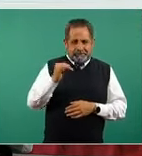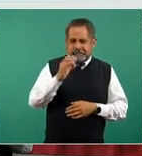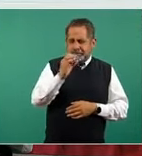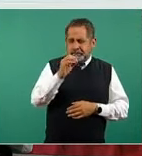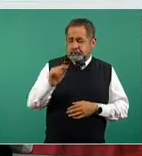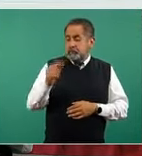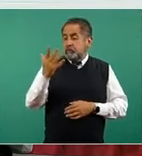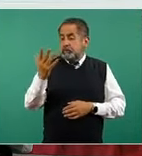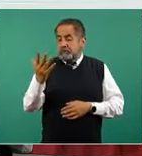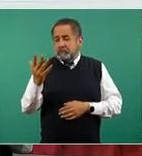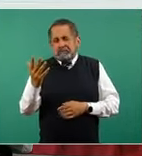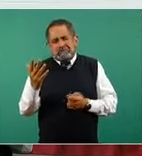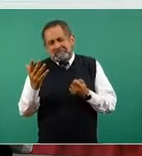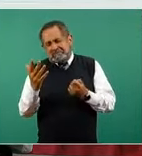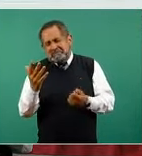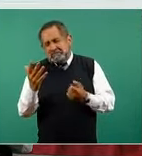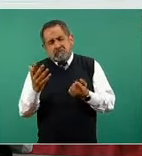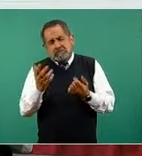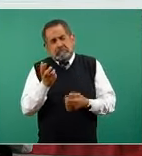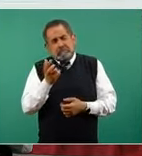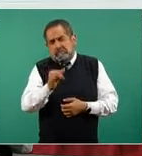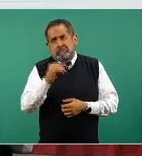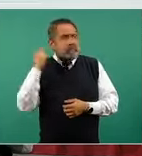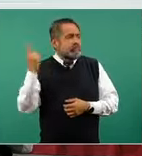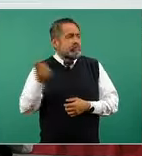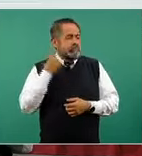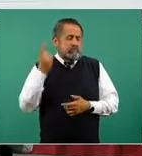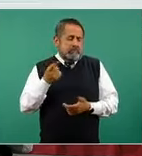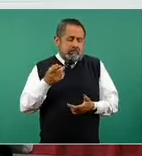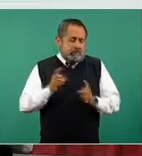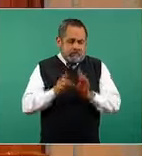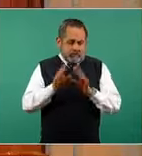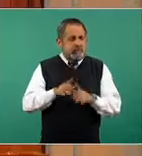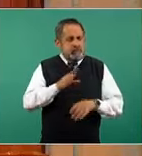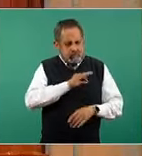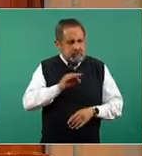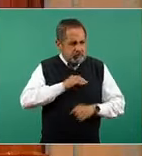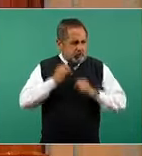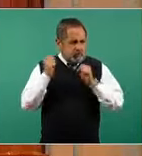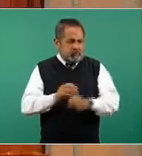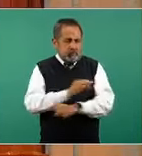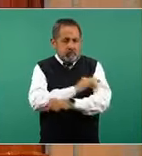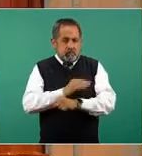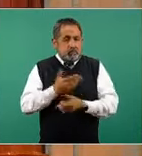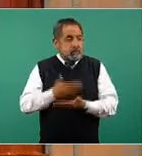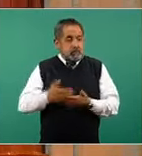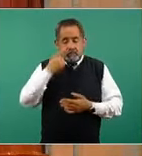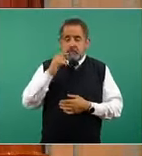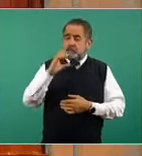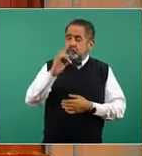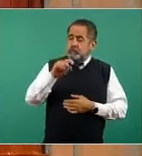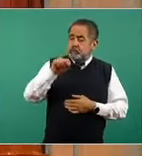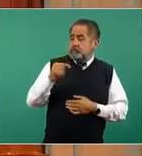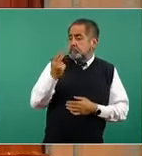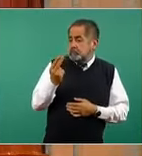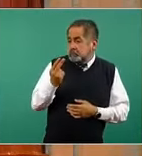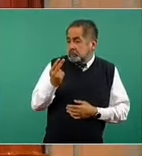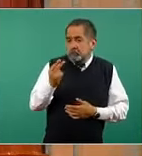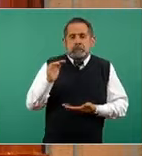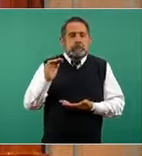era representativo de una vacuna que es segura para la población, pues en la medida que este porcentaje va bajando, obviamente va